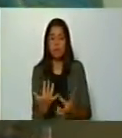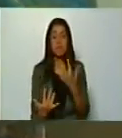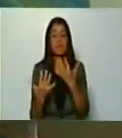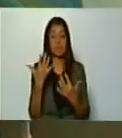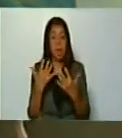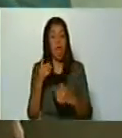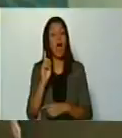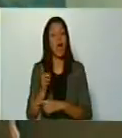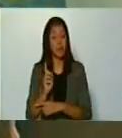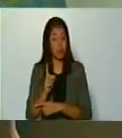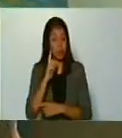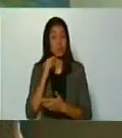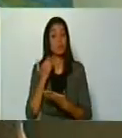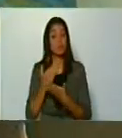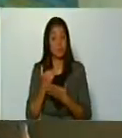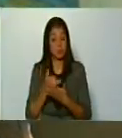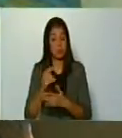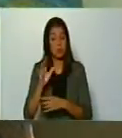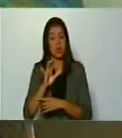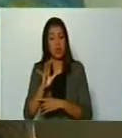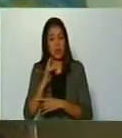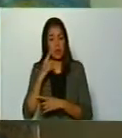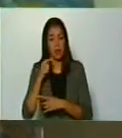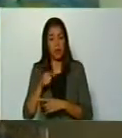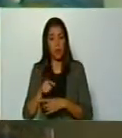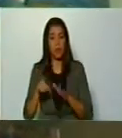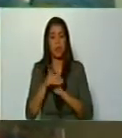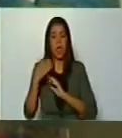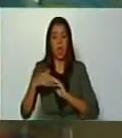Un catálogo de derechos humanos